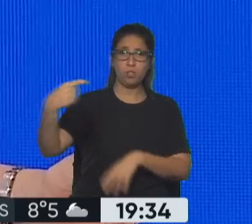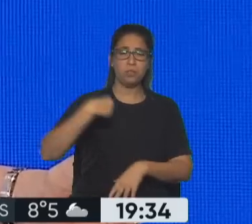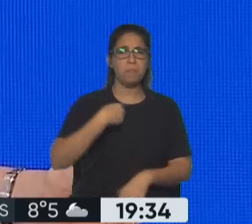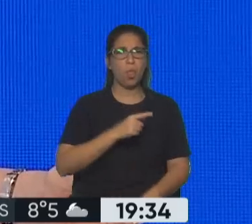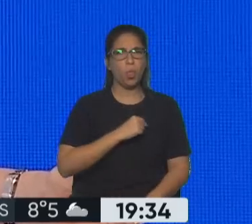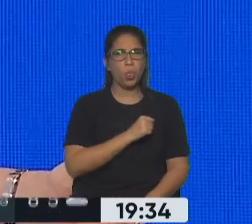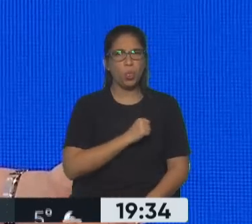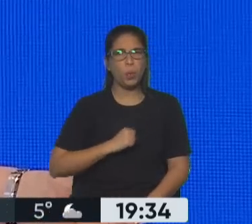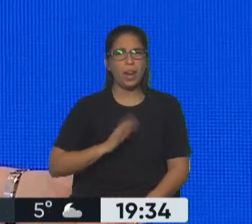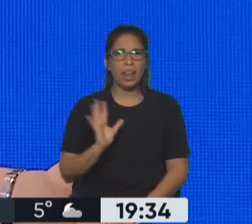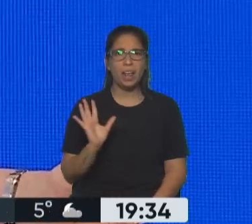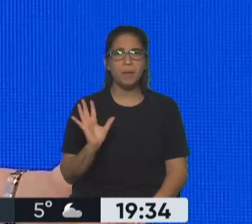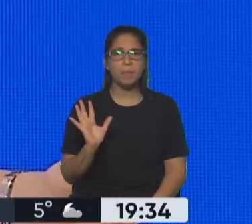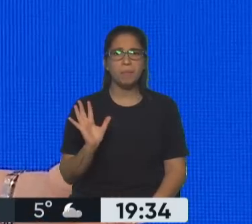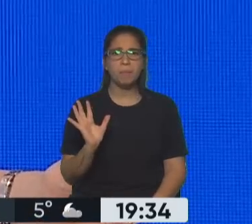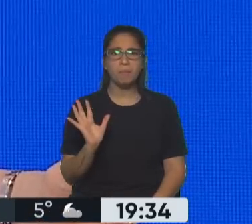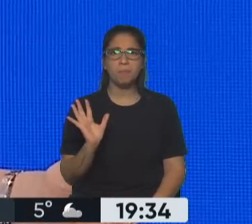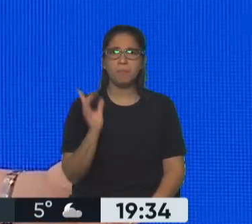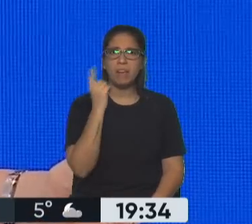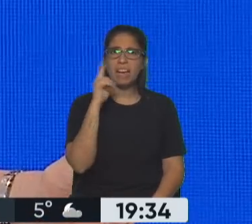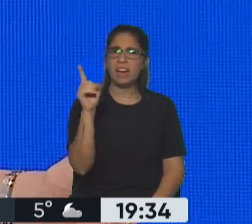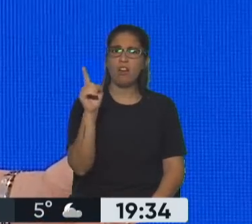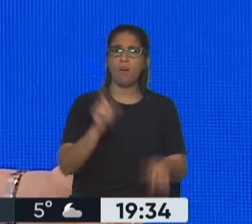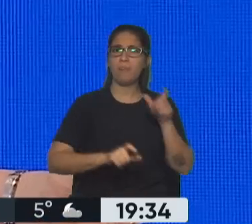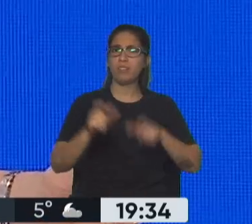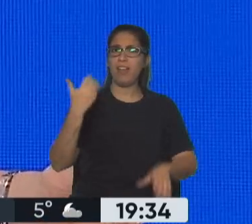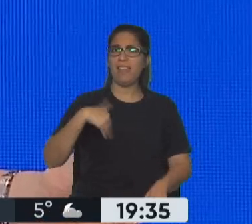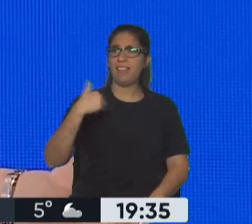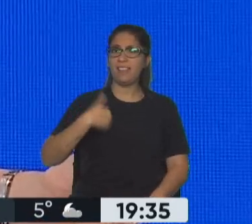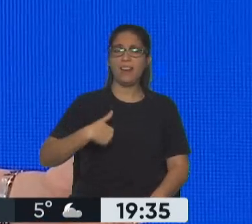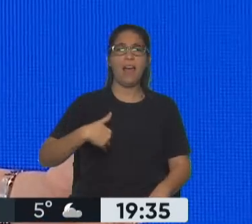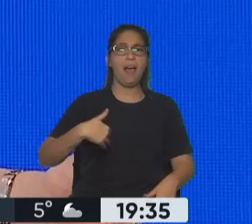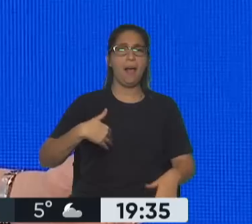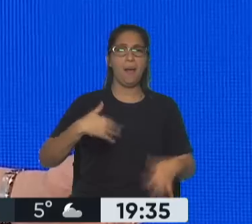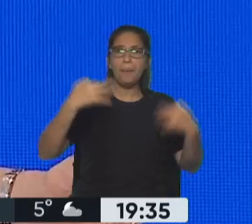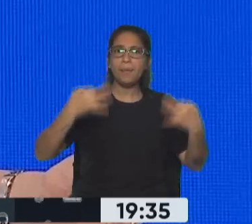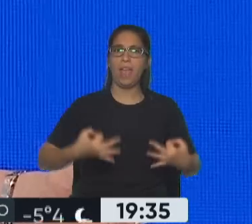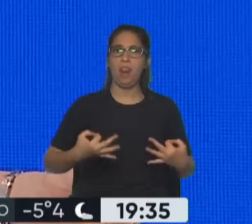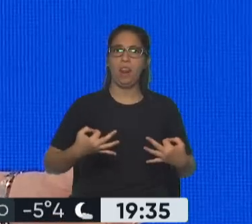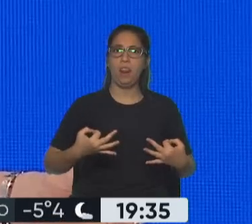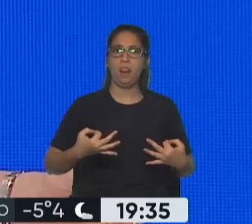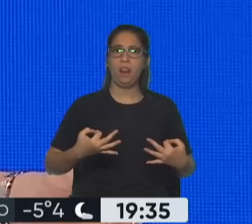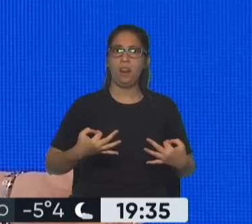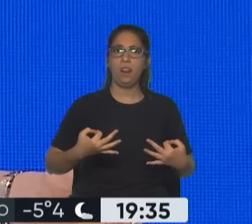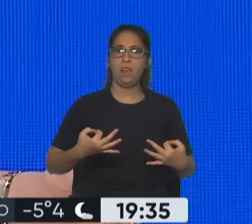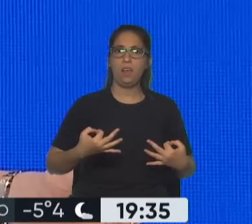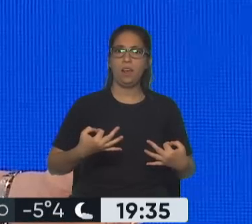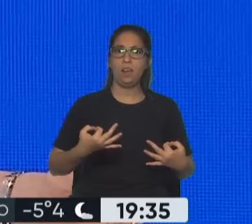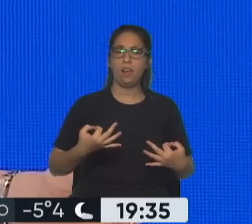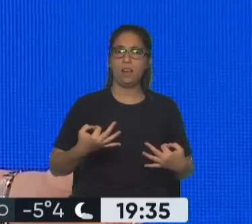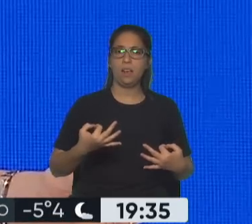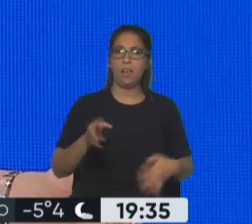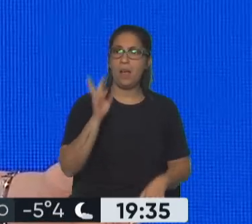duele porque yo creo que no hay ningún argentino de bien que pueda ignorar